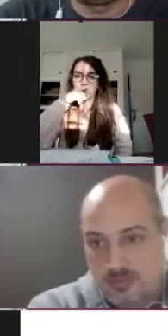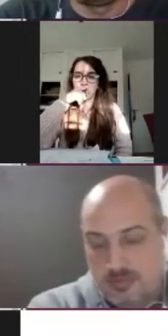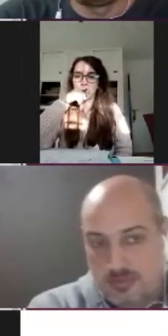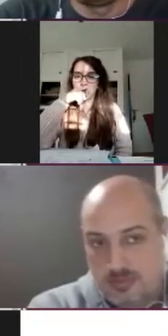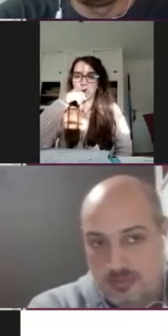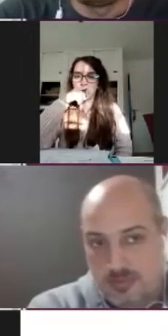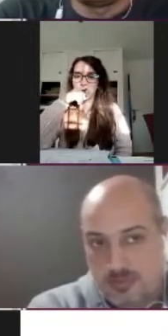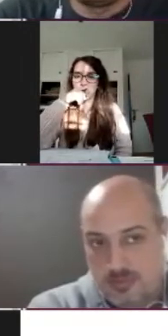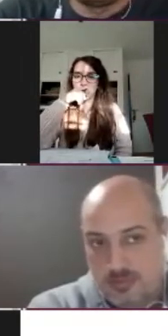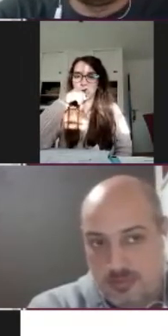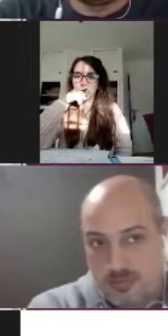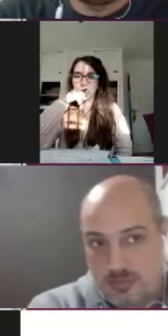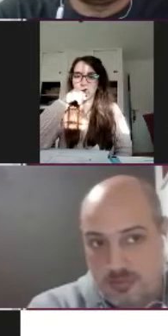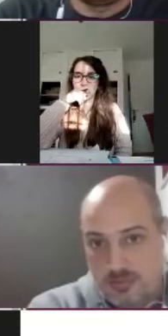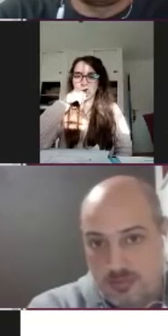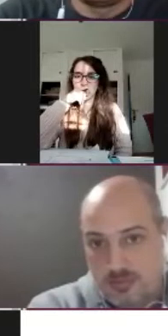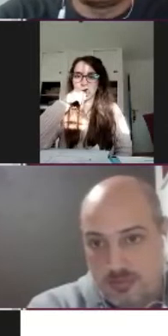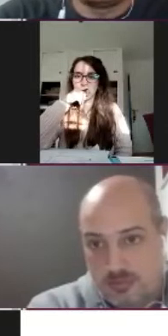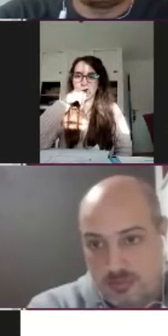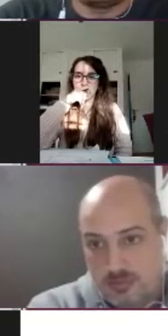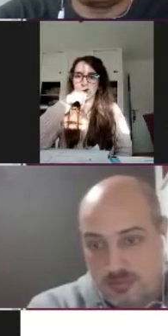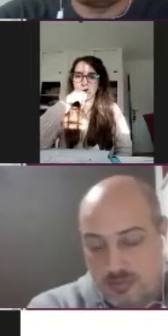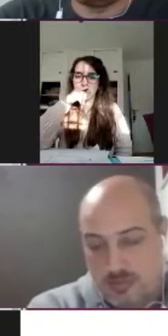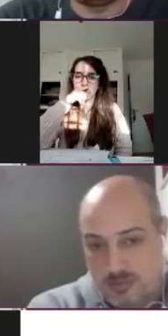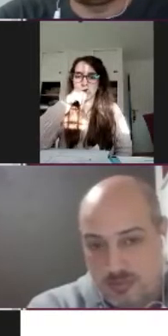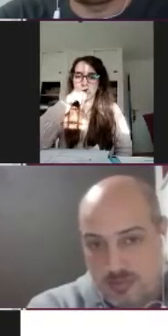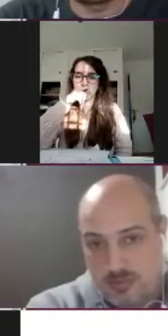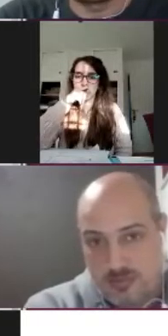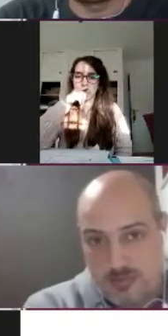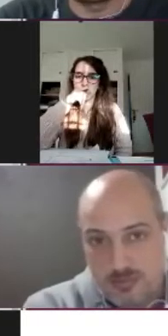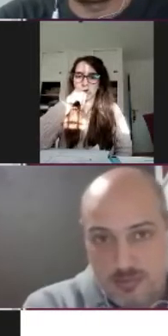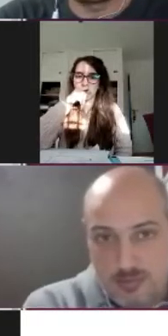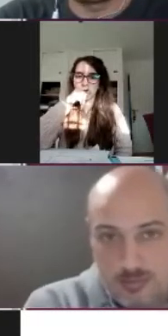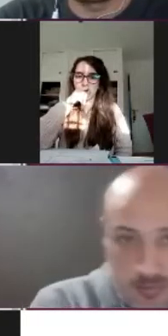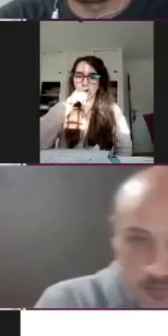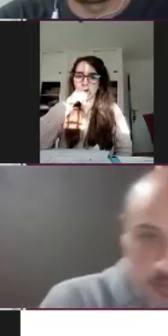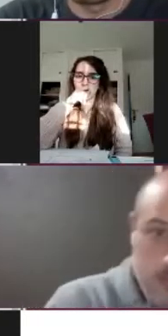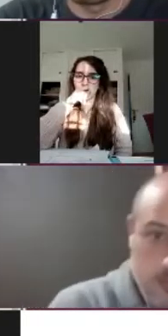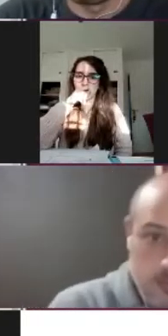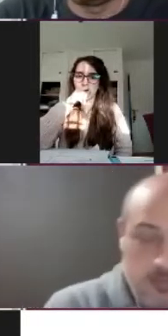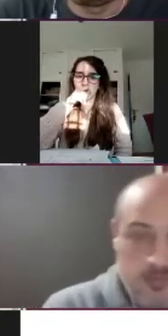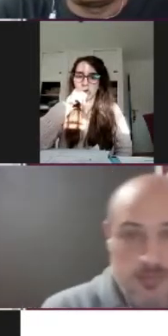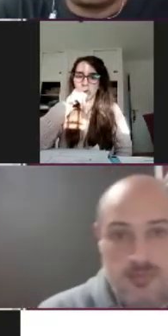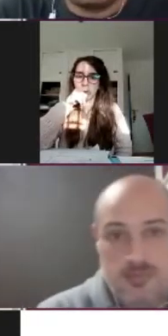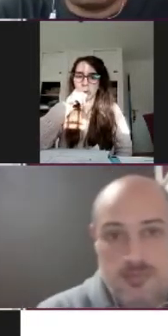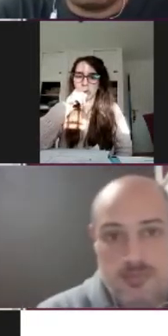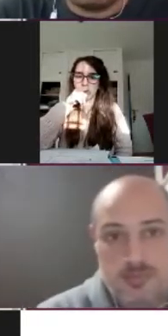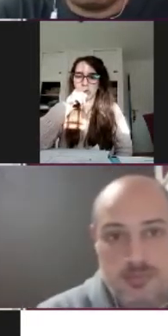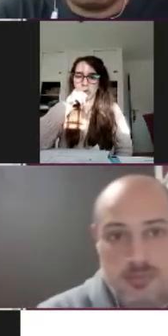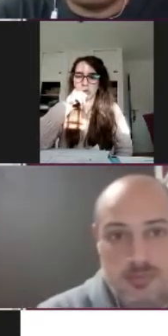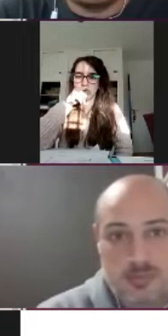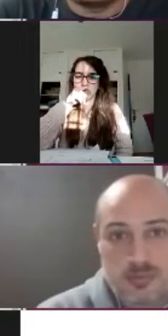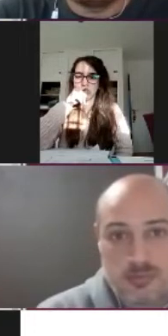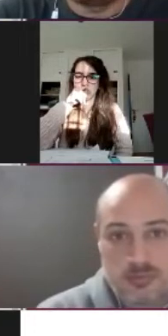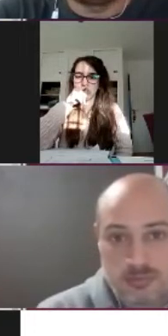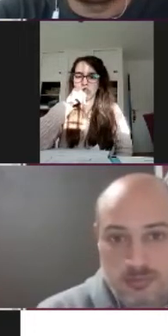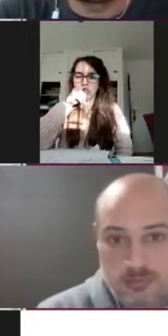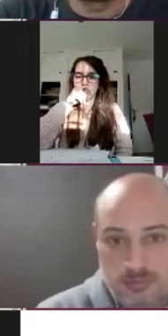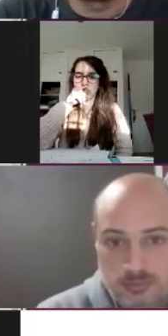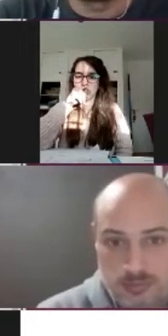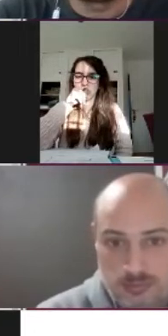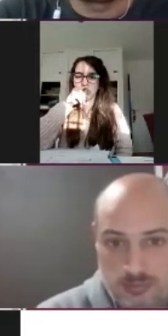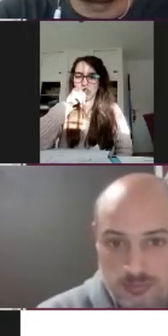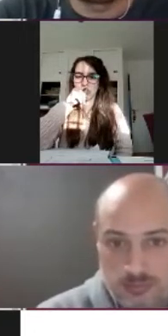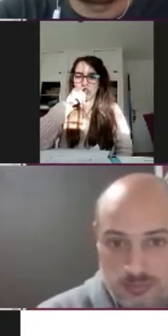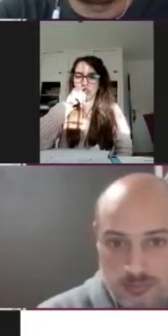ese arranque de allá arriba, hoy en este momento la persona debería estar cobrando el mínimo. No sé